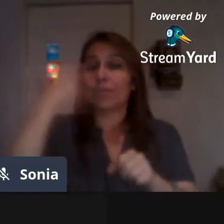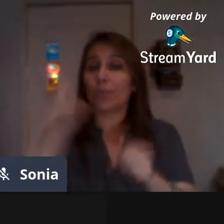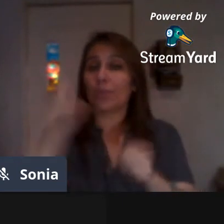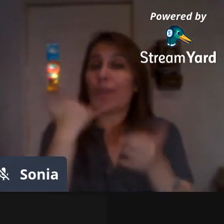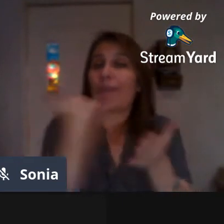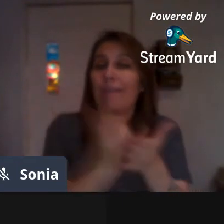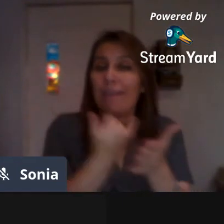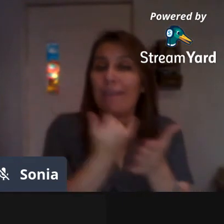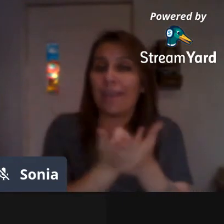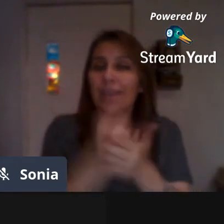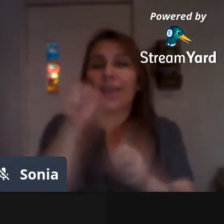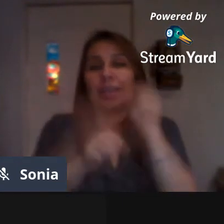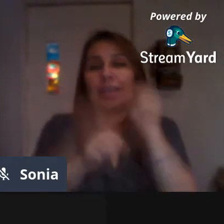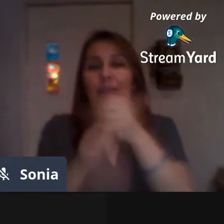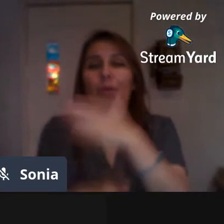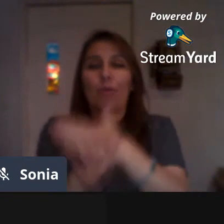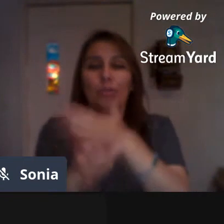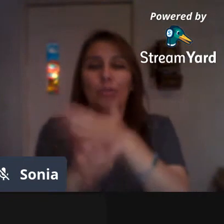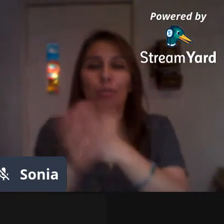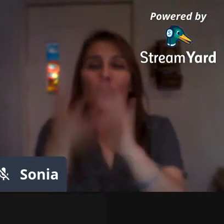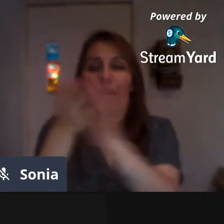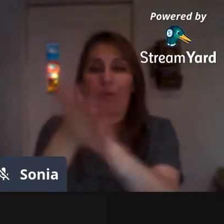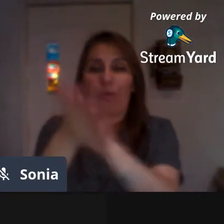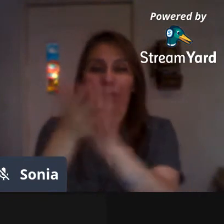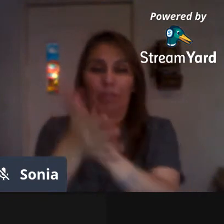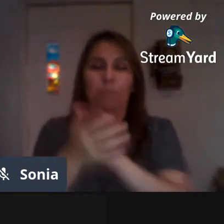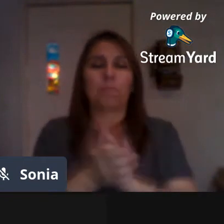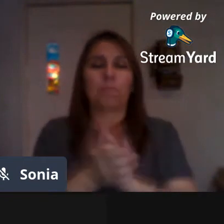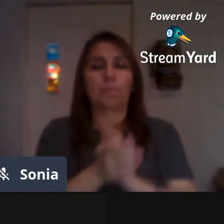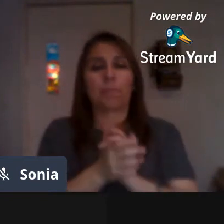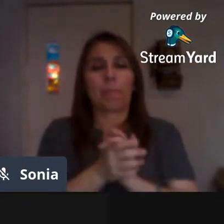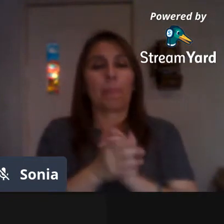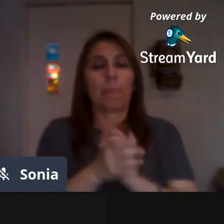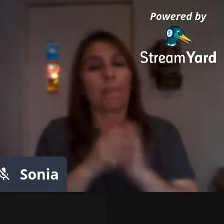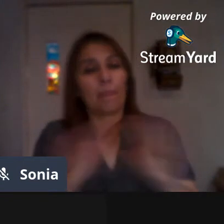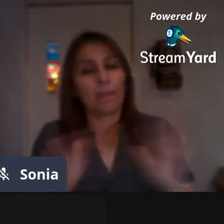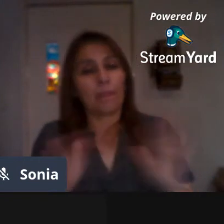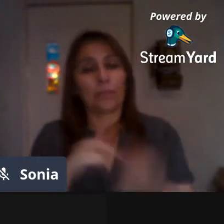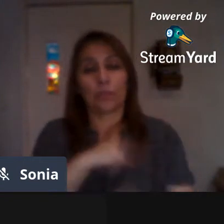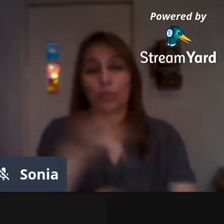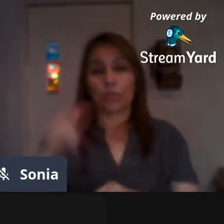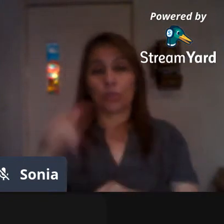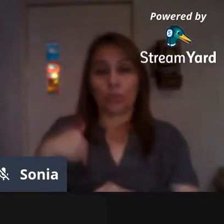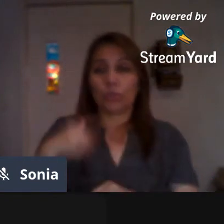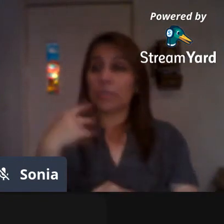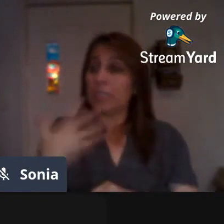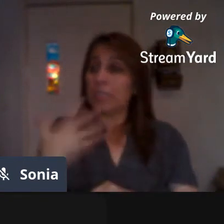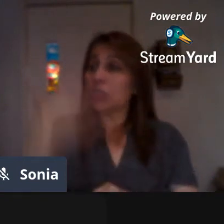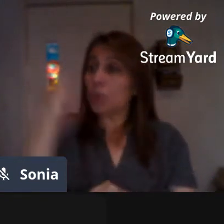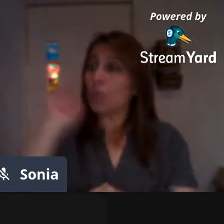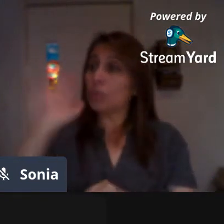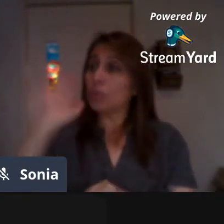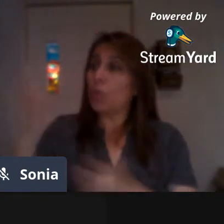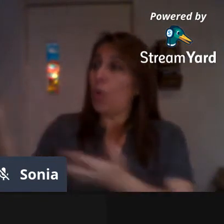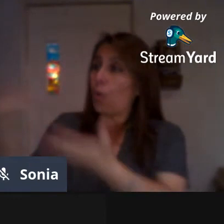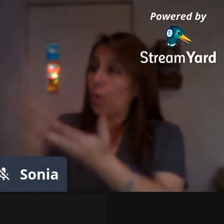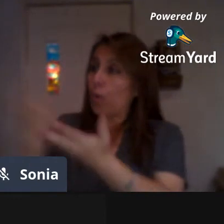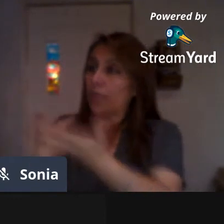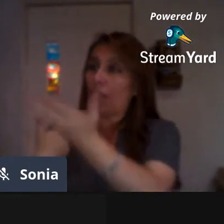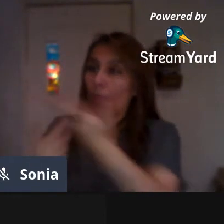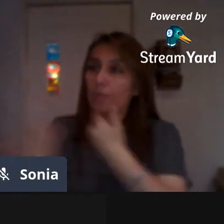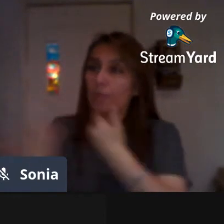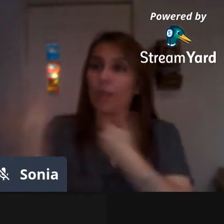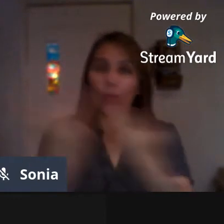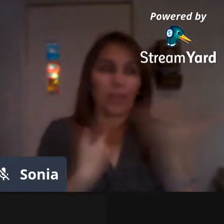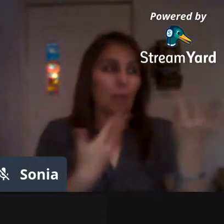en este caso pues digamos que nosotros está recorriendo esas historias de las comunidades no y